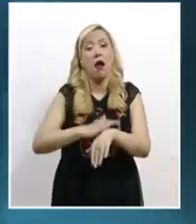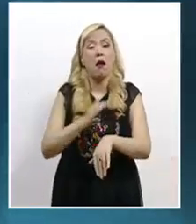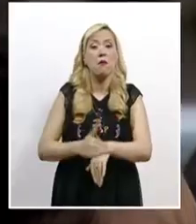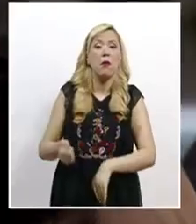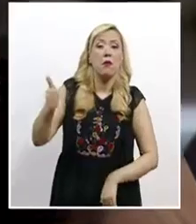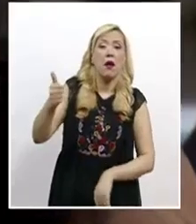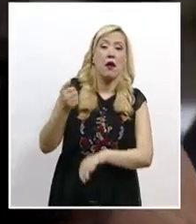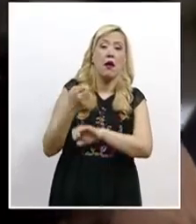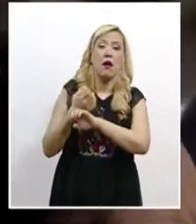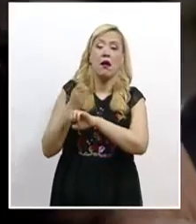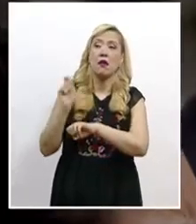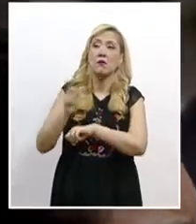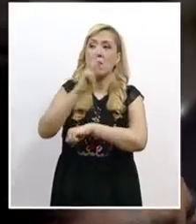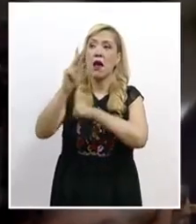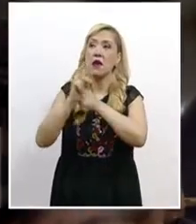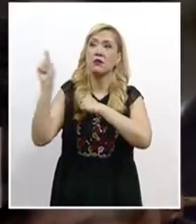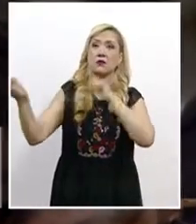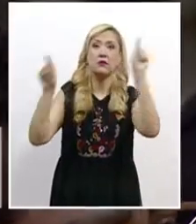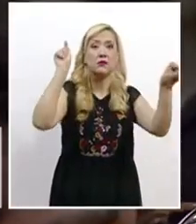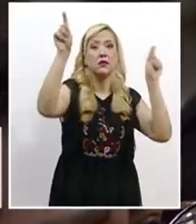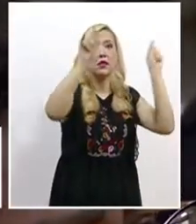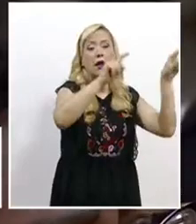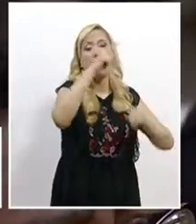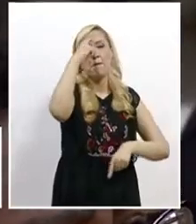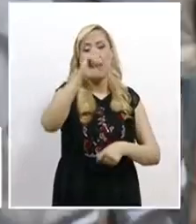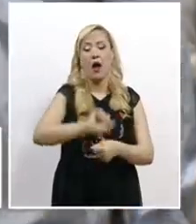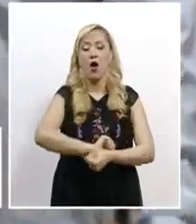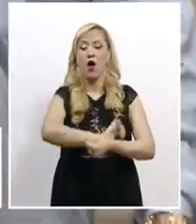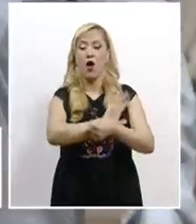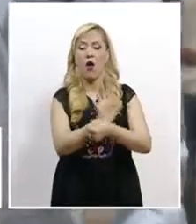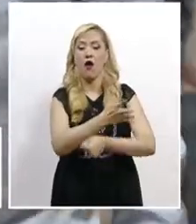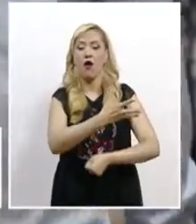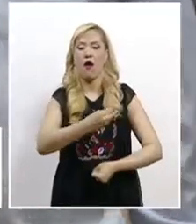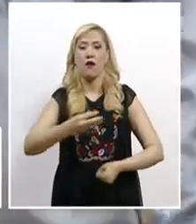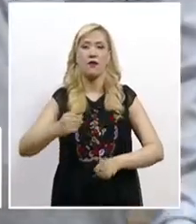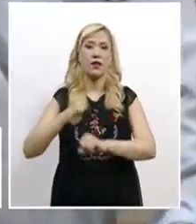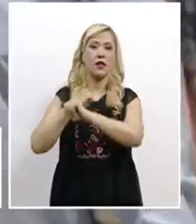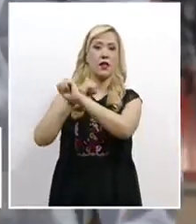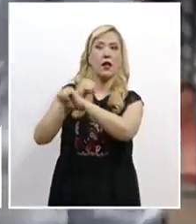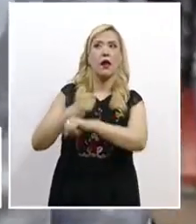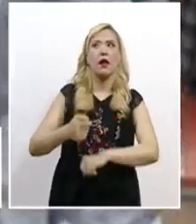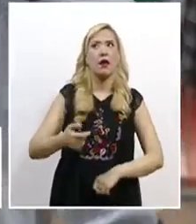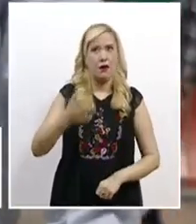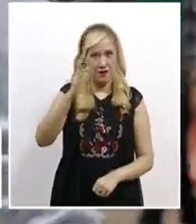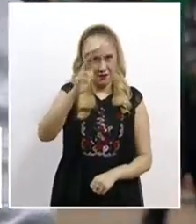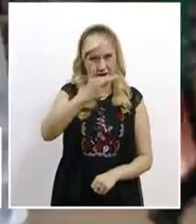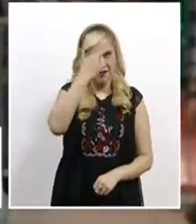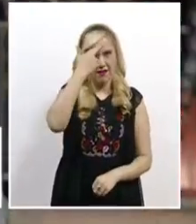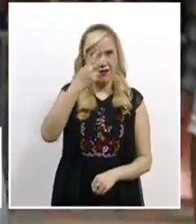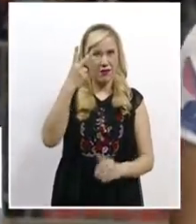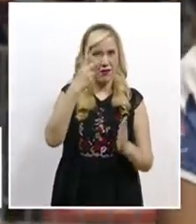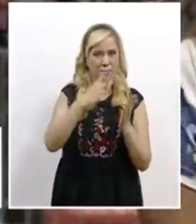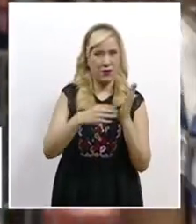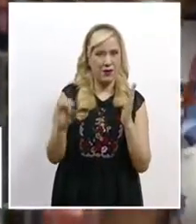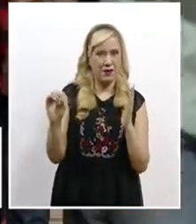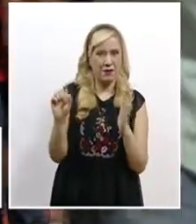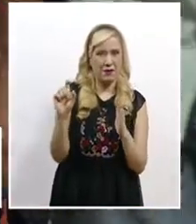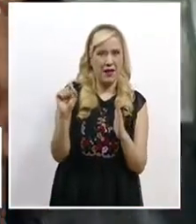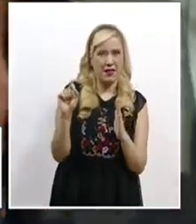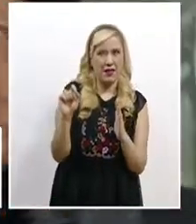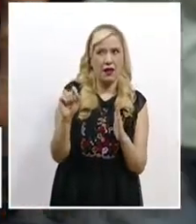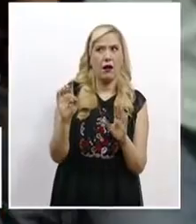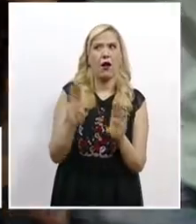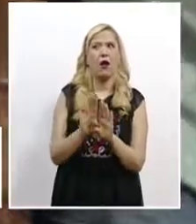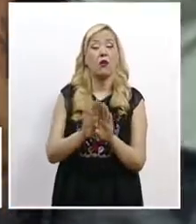los estados para contener la pandemia por COVID-19. En los primeros meses de la emergencia, la mitad de los estados en América impusieron